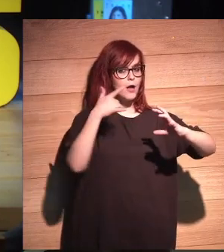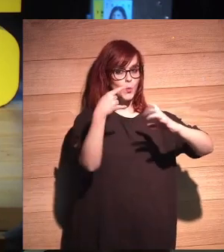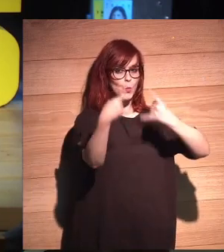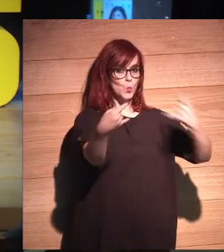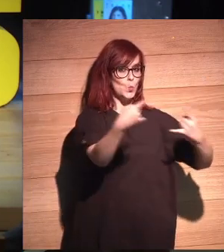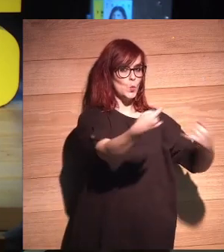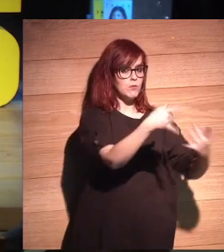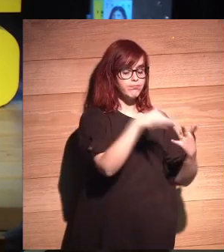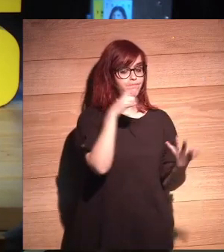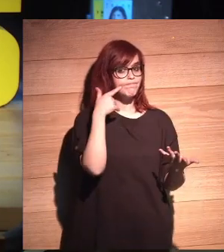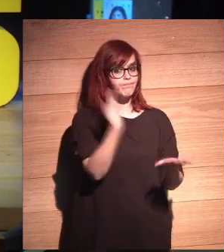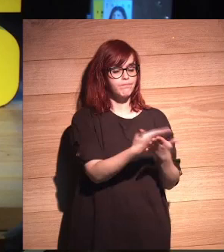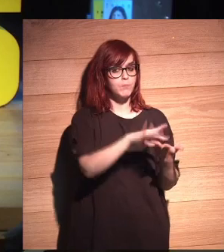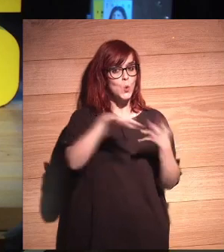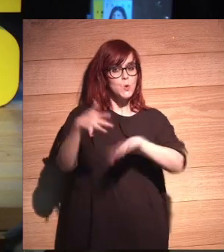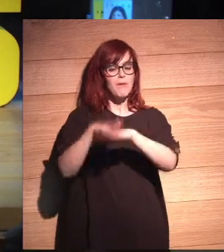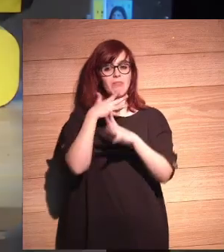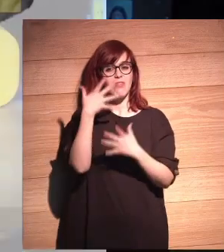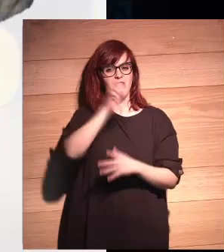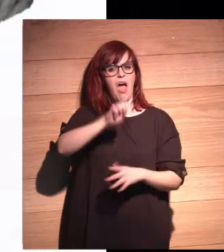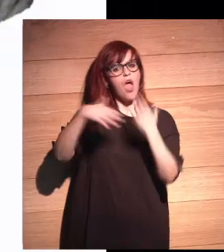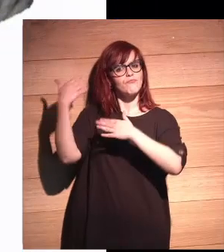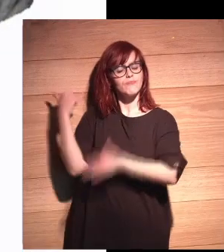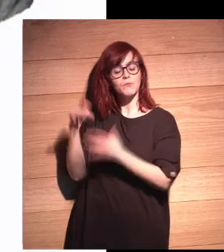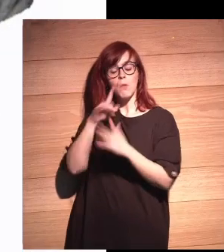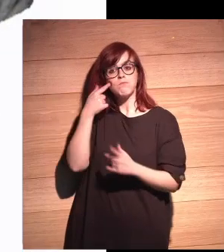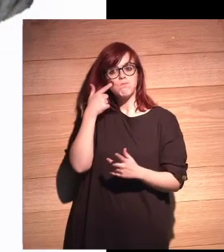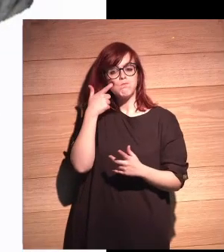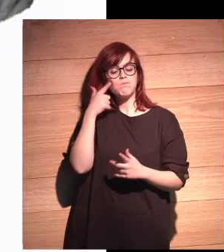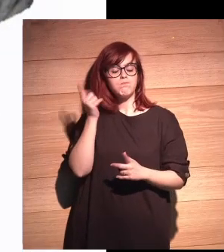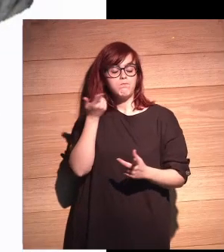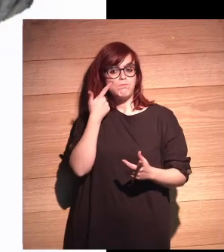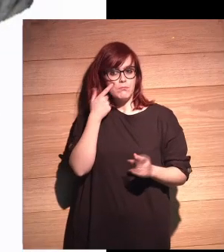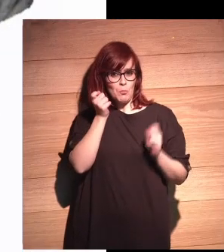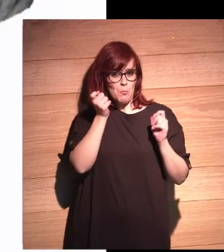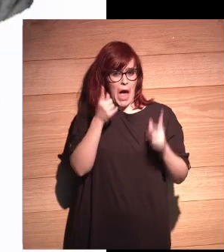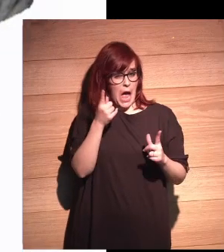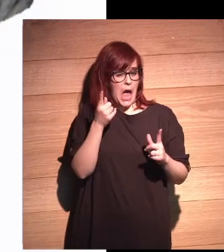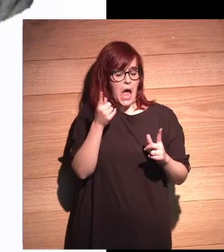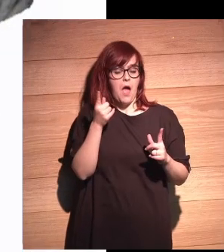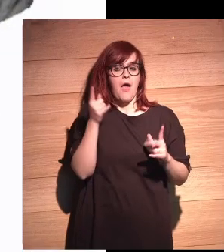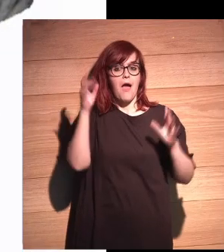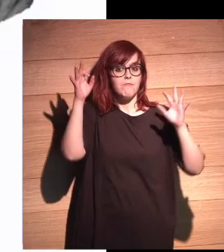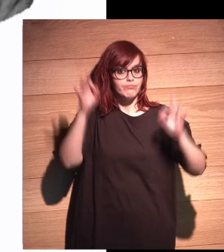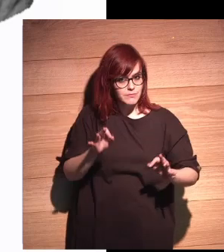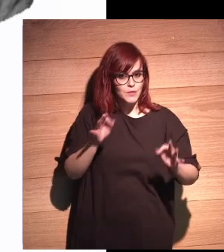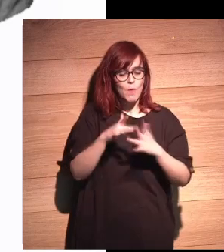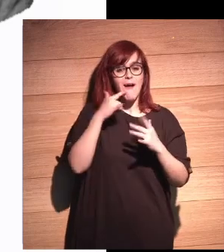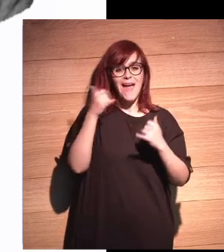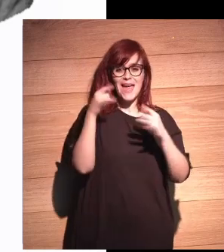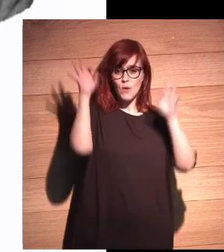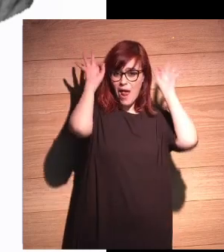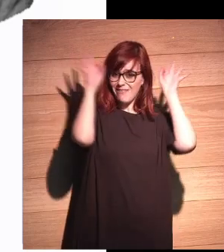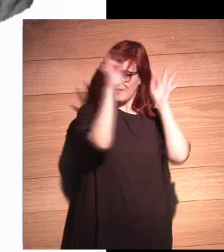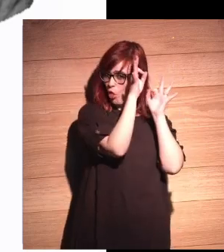visto especialmente en las últimas décadas ha sido una explosión en la cantidad de electrodos